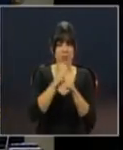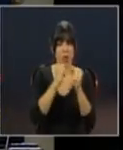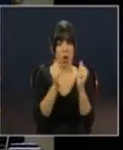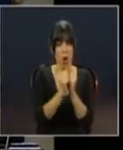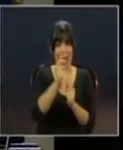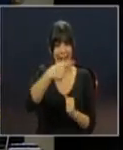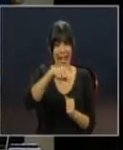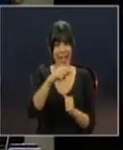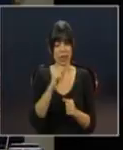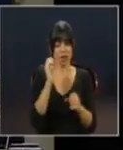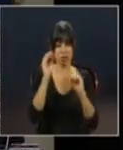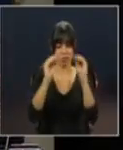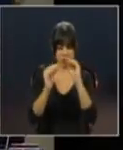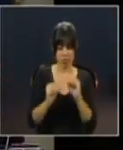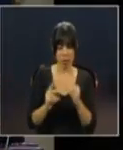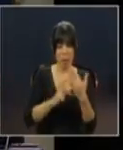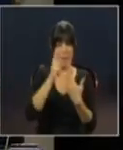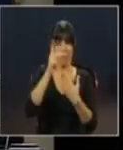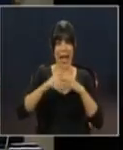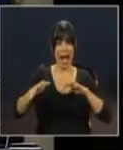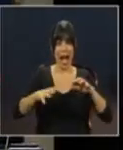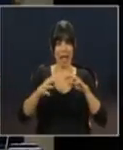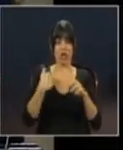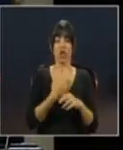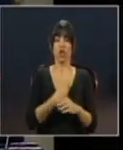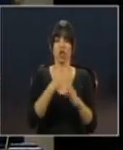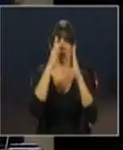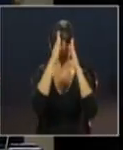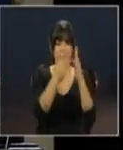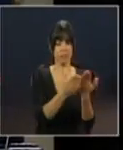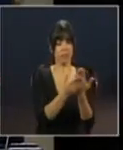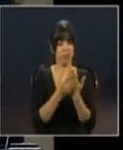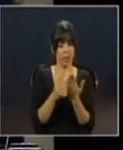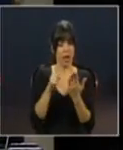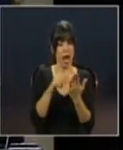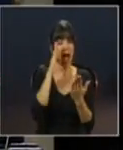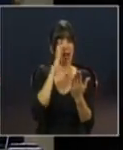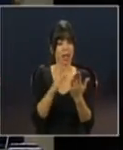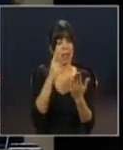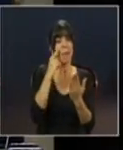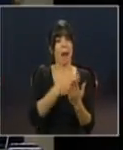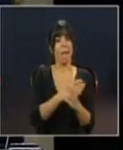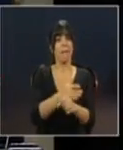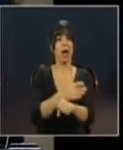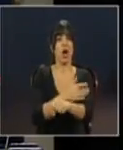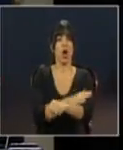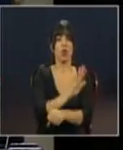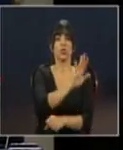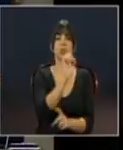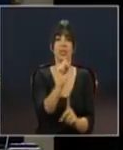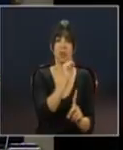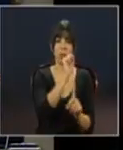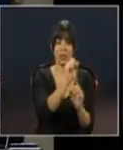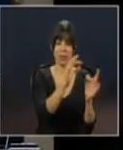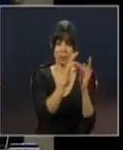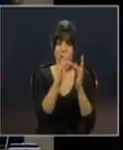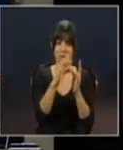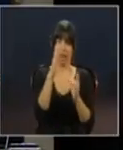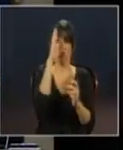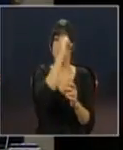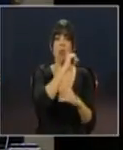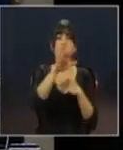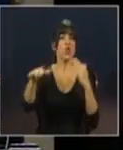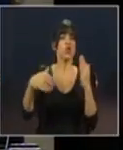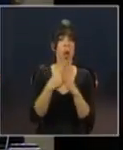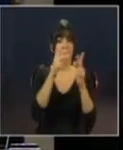ellos planes de acción que atendemos de forma directa para mejorar cada una de sus carencias, considerando a todos los miembros de la familia,